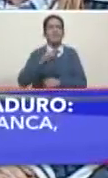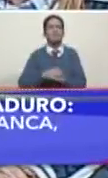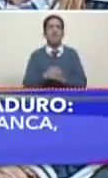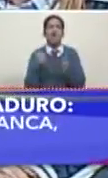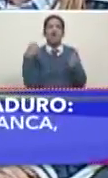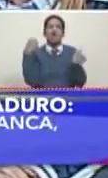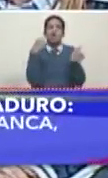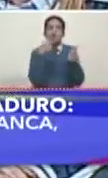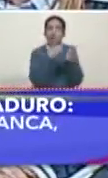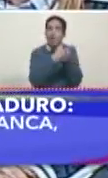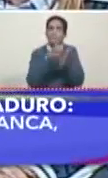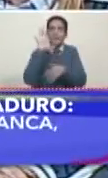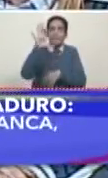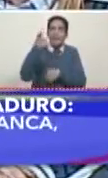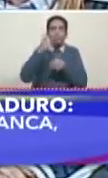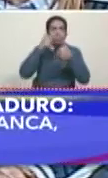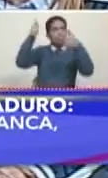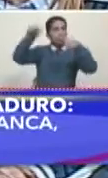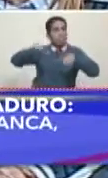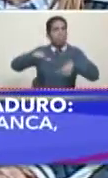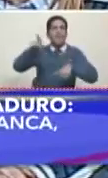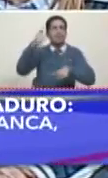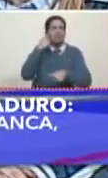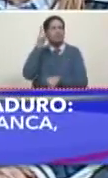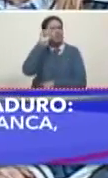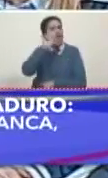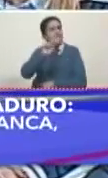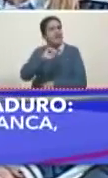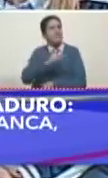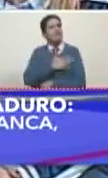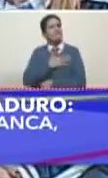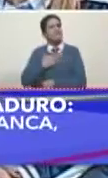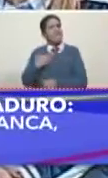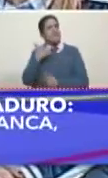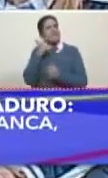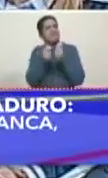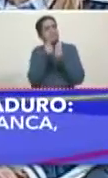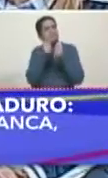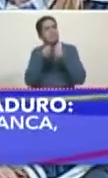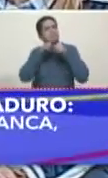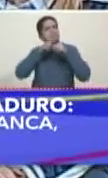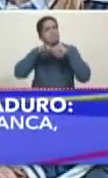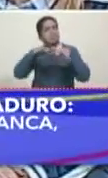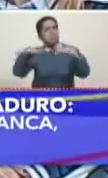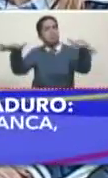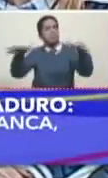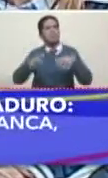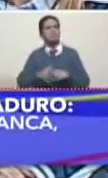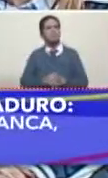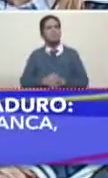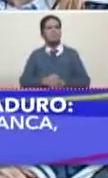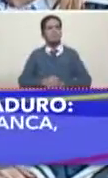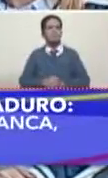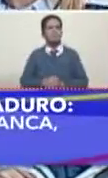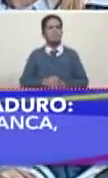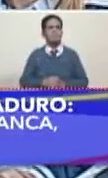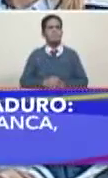y ellos no se dan cuenta. Quieren seguir navegando en medio de un pantanal en donde se metieron.